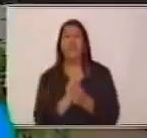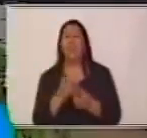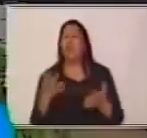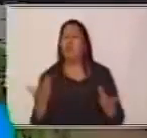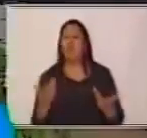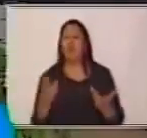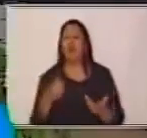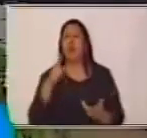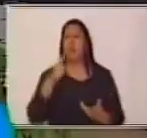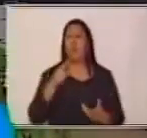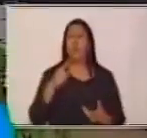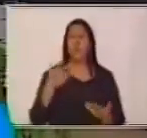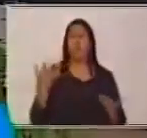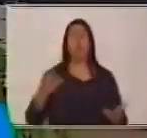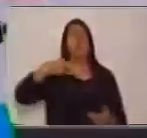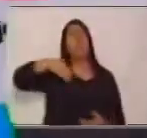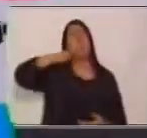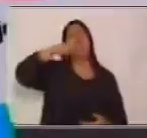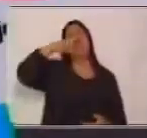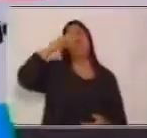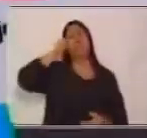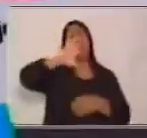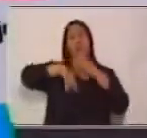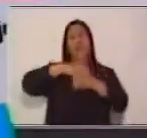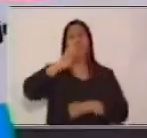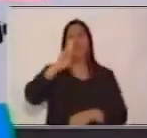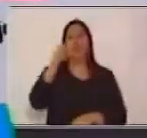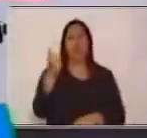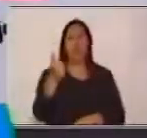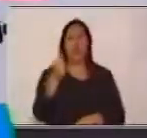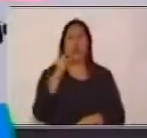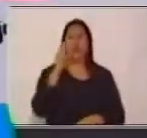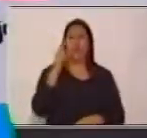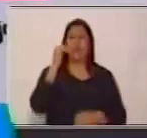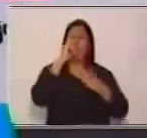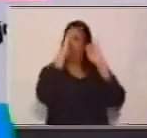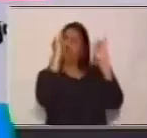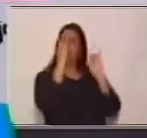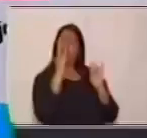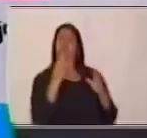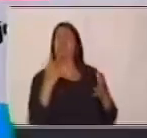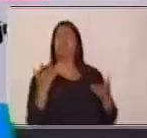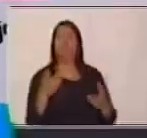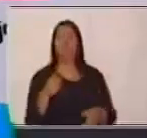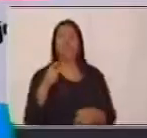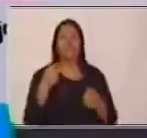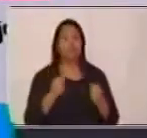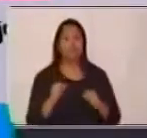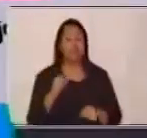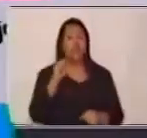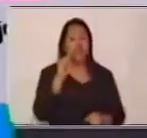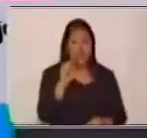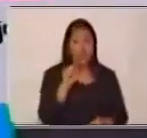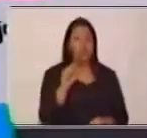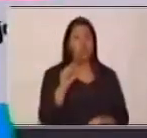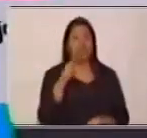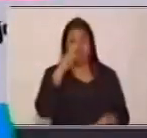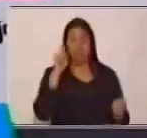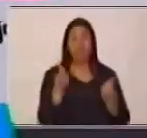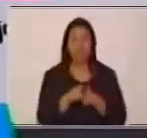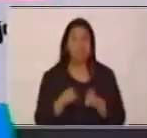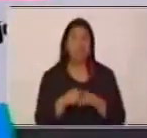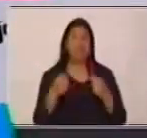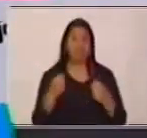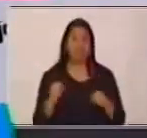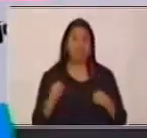metáfora, una comparación y una imagen. Y eso es lo que quiero que también tú lo hagas. utilices una metáfora, una comparación y